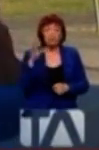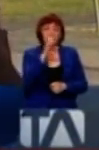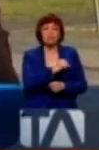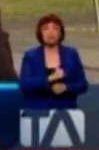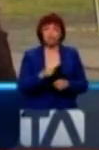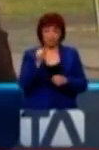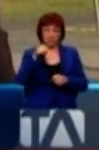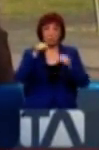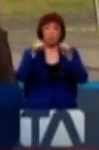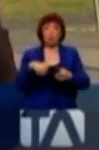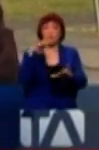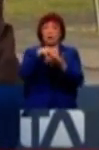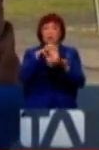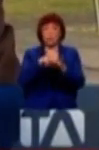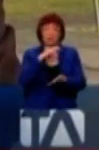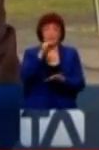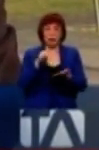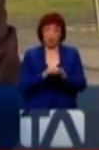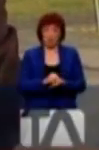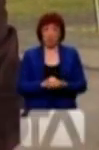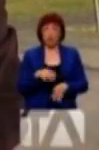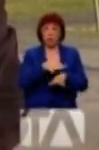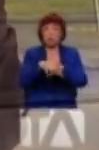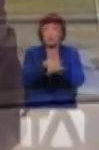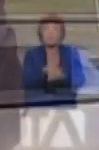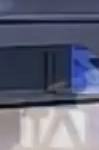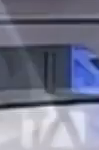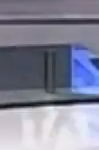provincias de Manabí, Los Ríos y El Guayas.